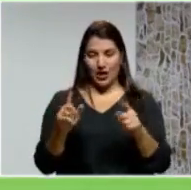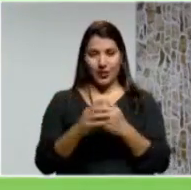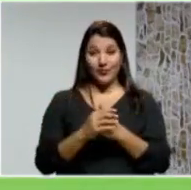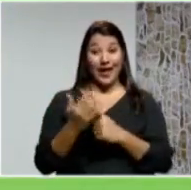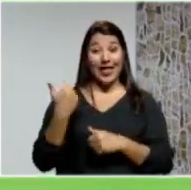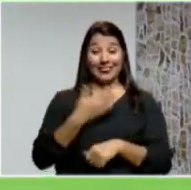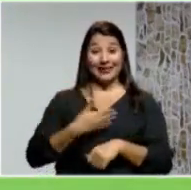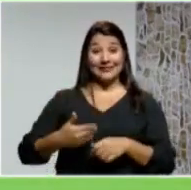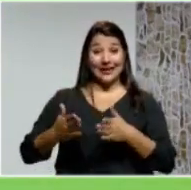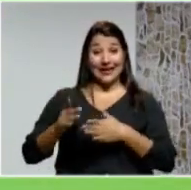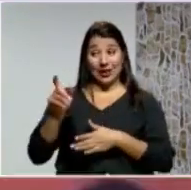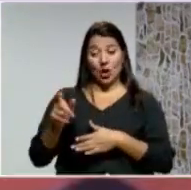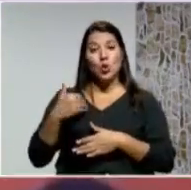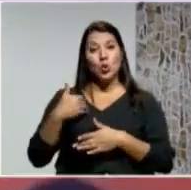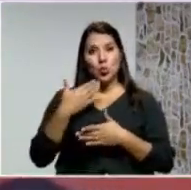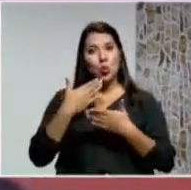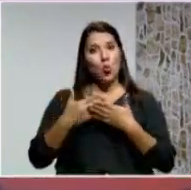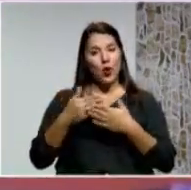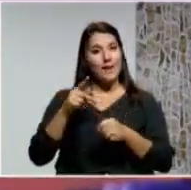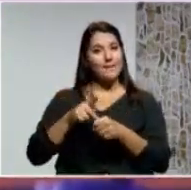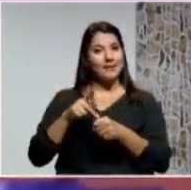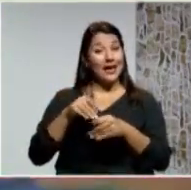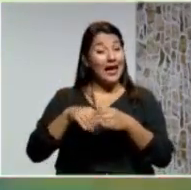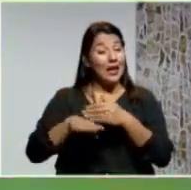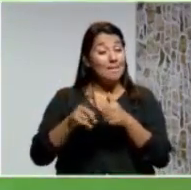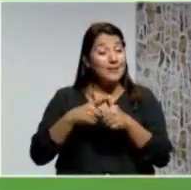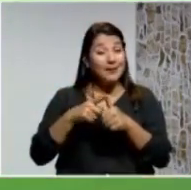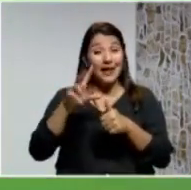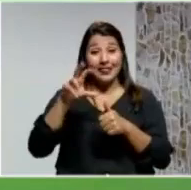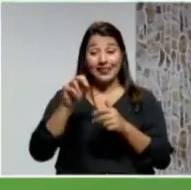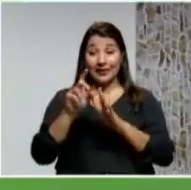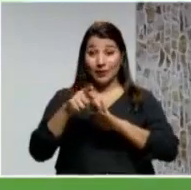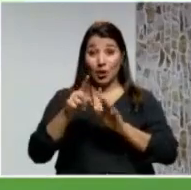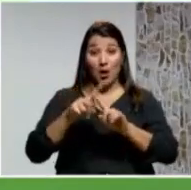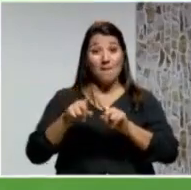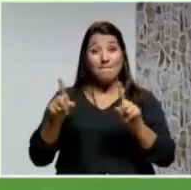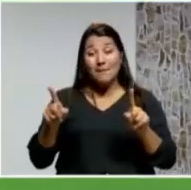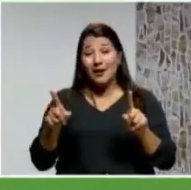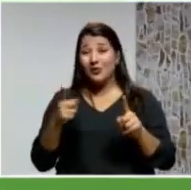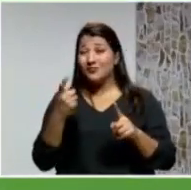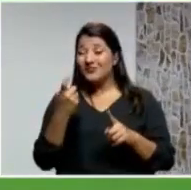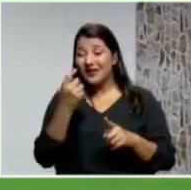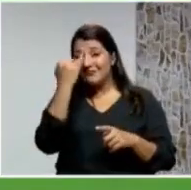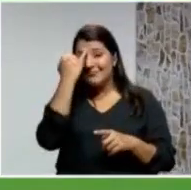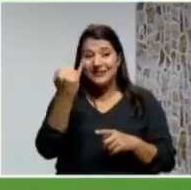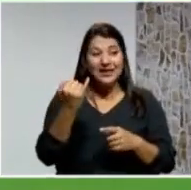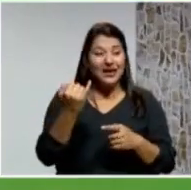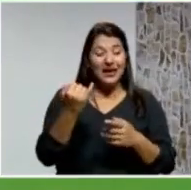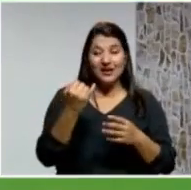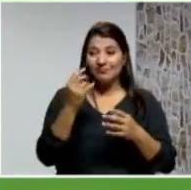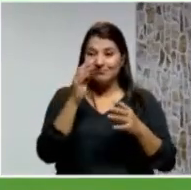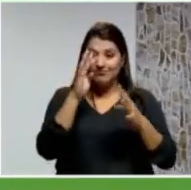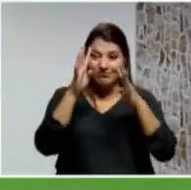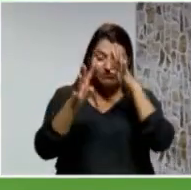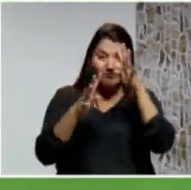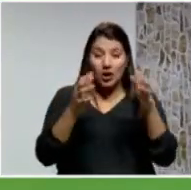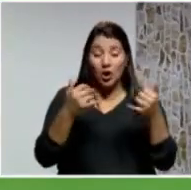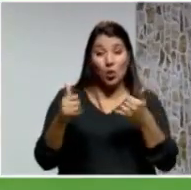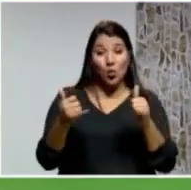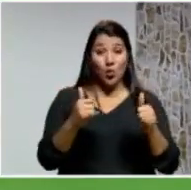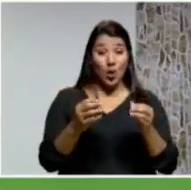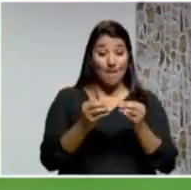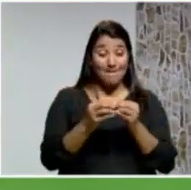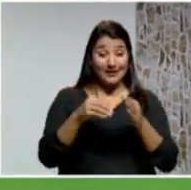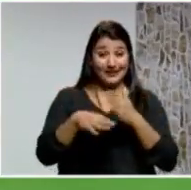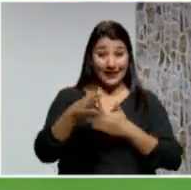ex herediano tuvo una activa participación en los primeros 30 minutos, pero la falta de ideas y juego productivo en la zona media